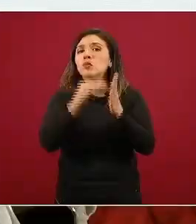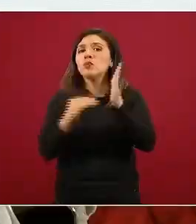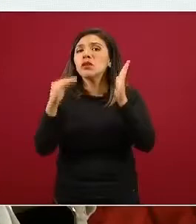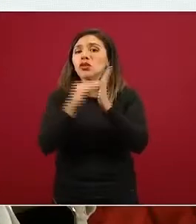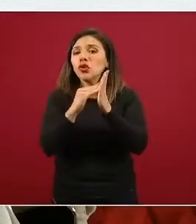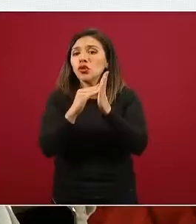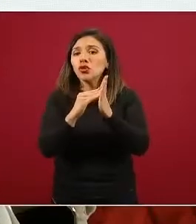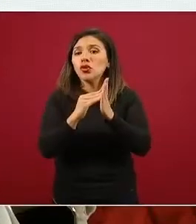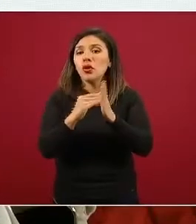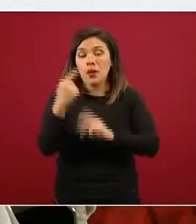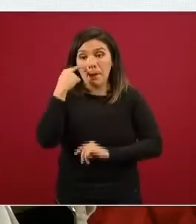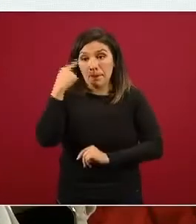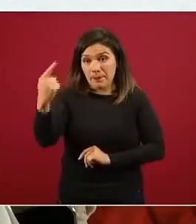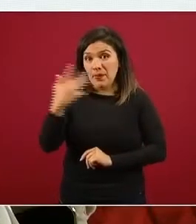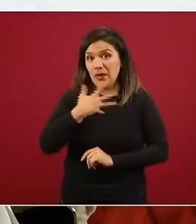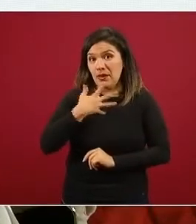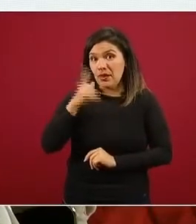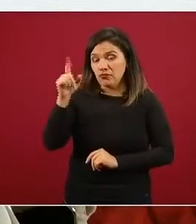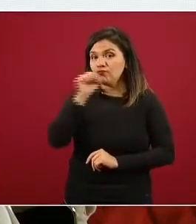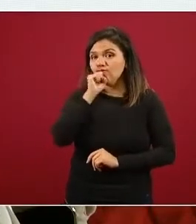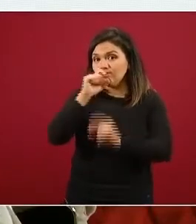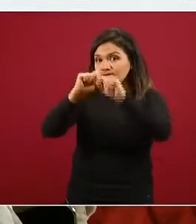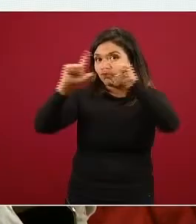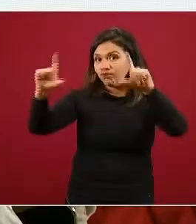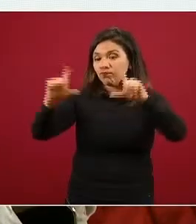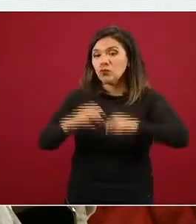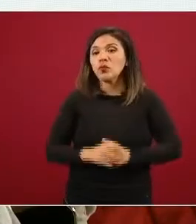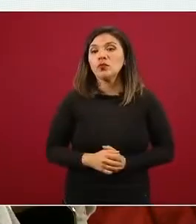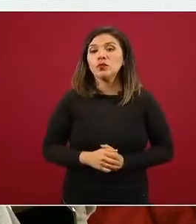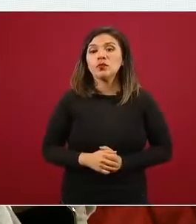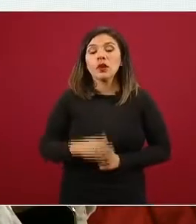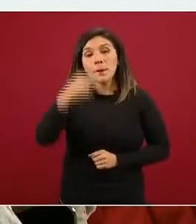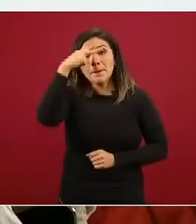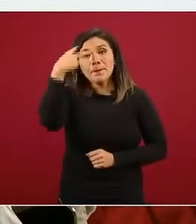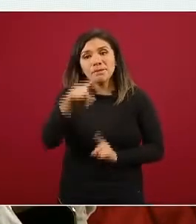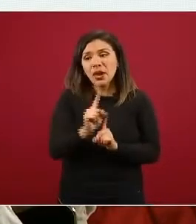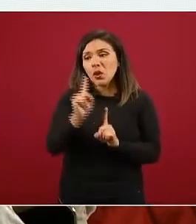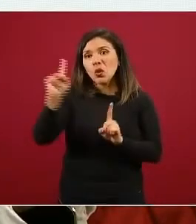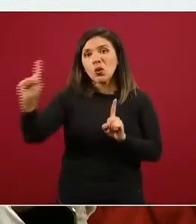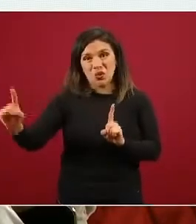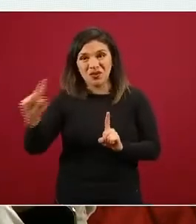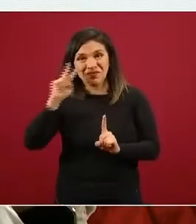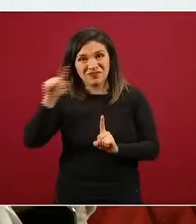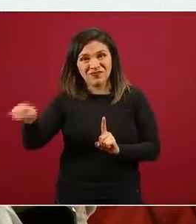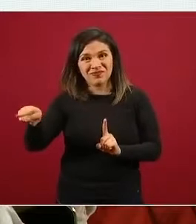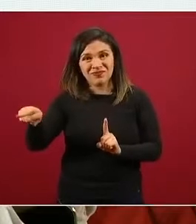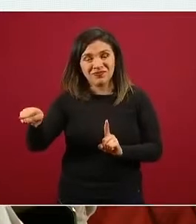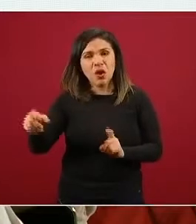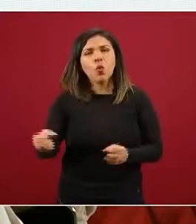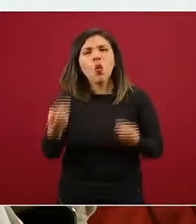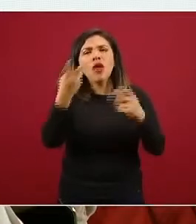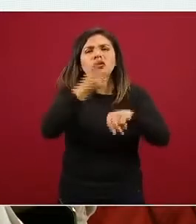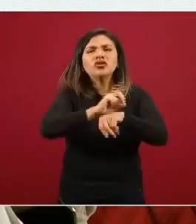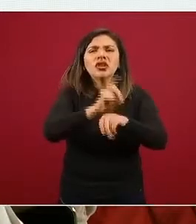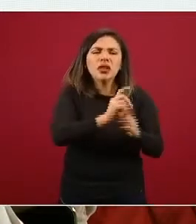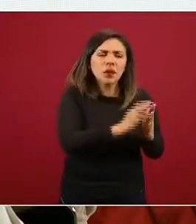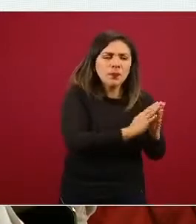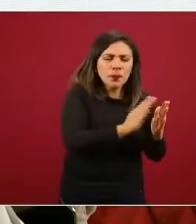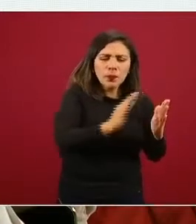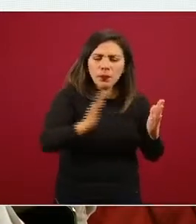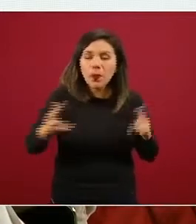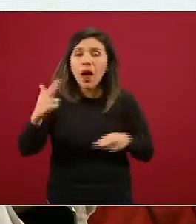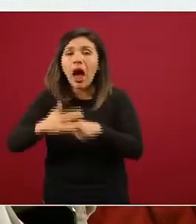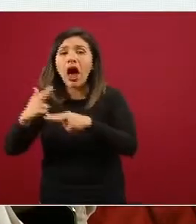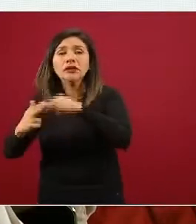habitantes? Lo vamos a ver aquí en la tabla. Y allá está México. ¿Cuántos días transcurrió hasta llegar a un